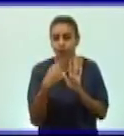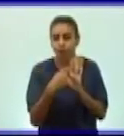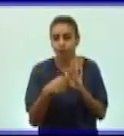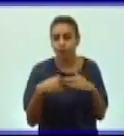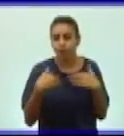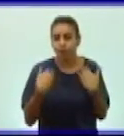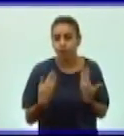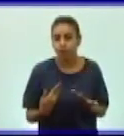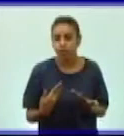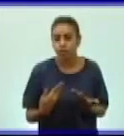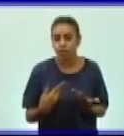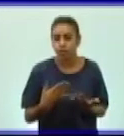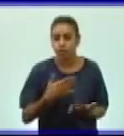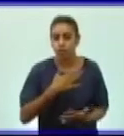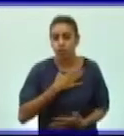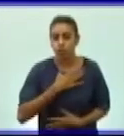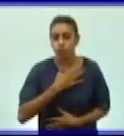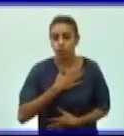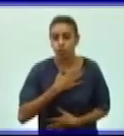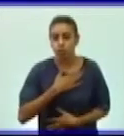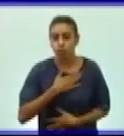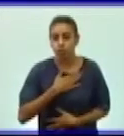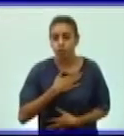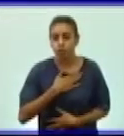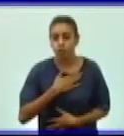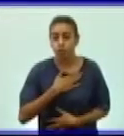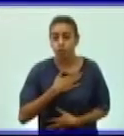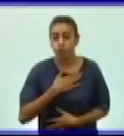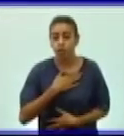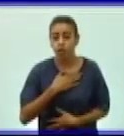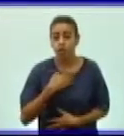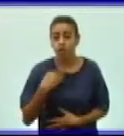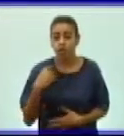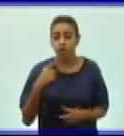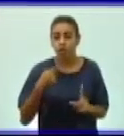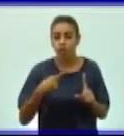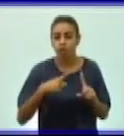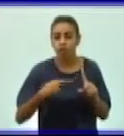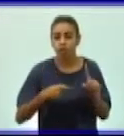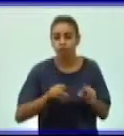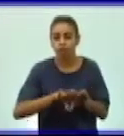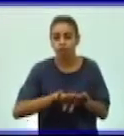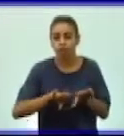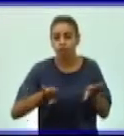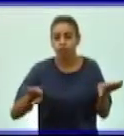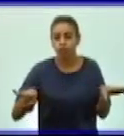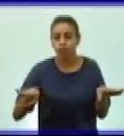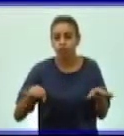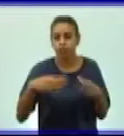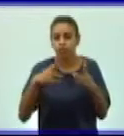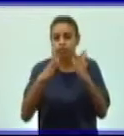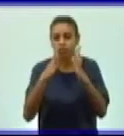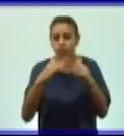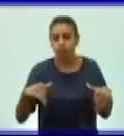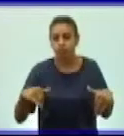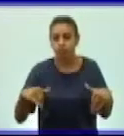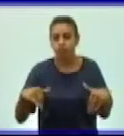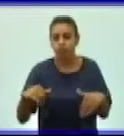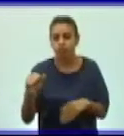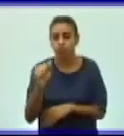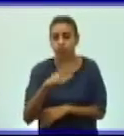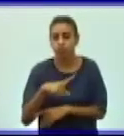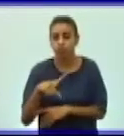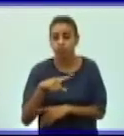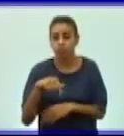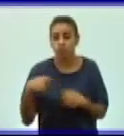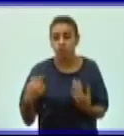posición, una postura, y valoren la significación internacional del colapso de la desaparición, la caída del socialismo. ¿Qué